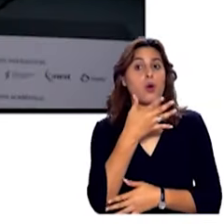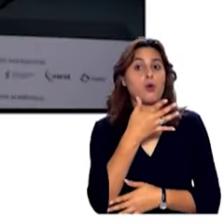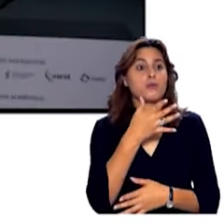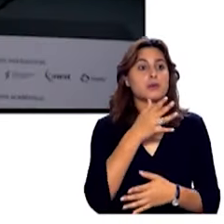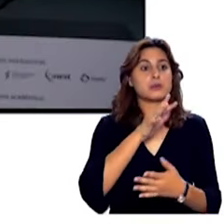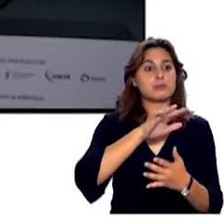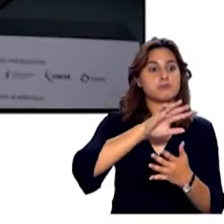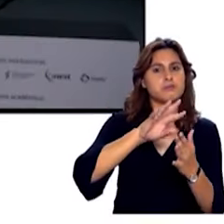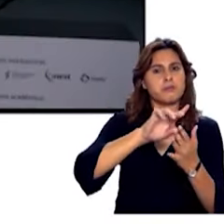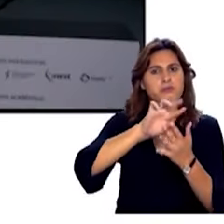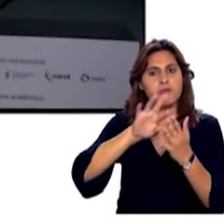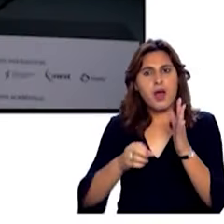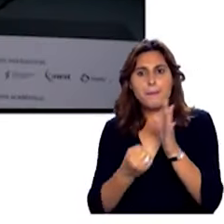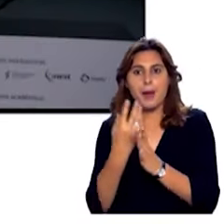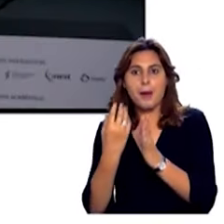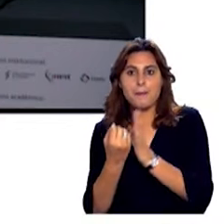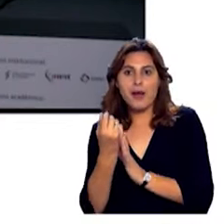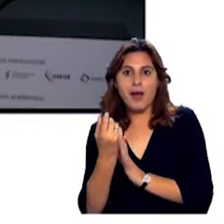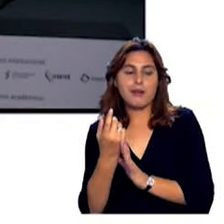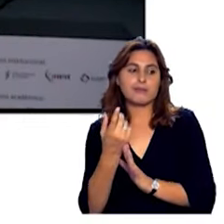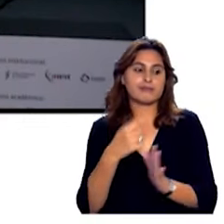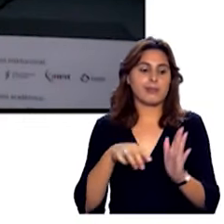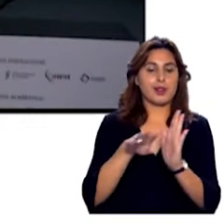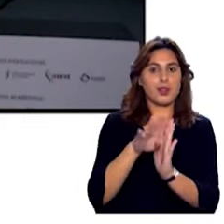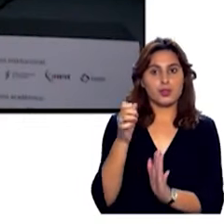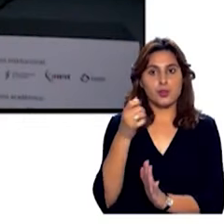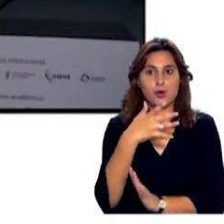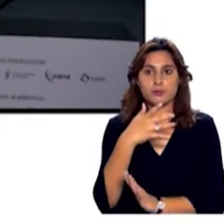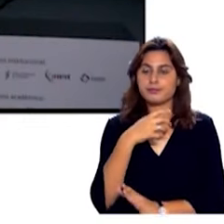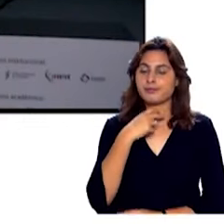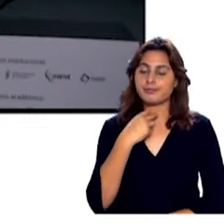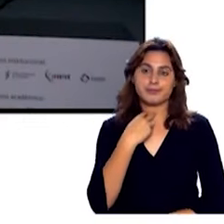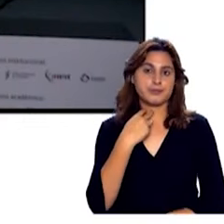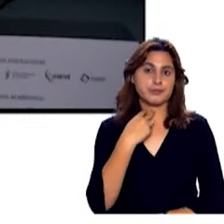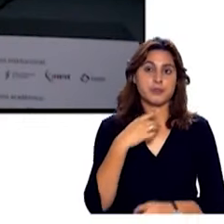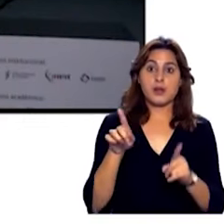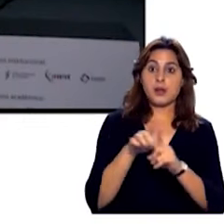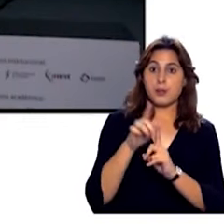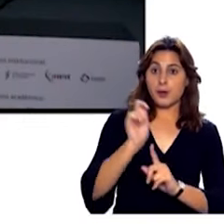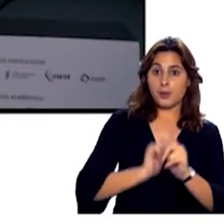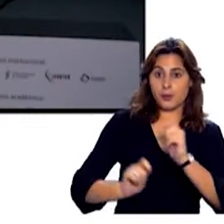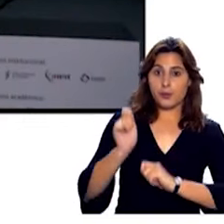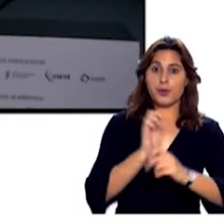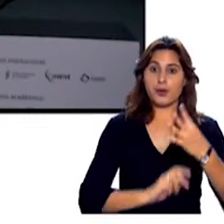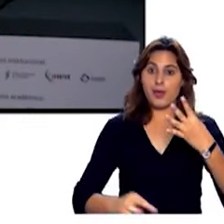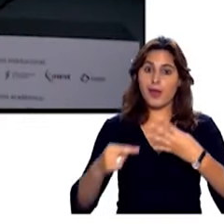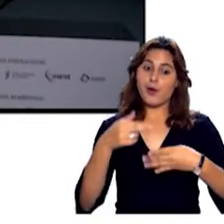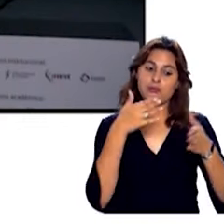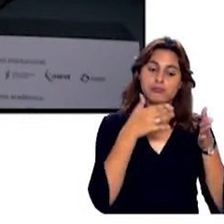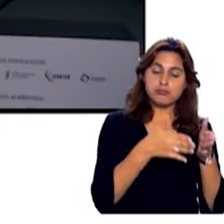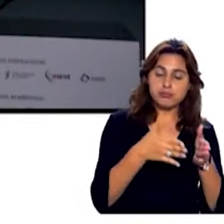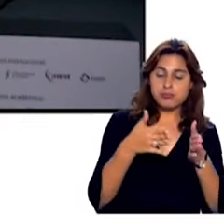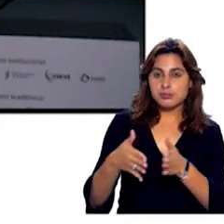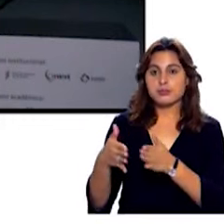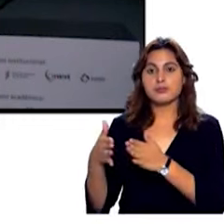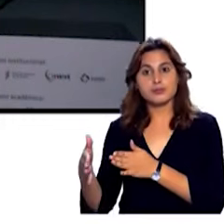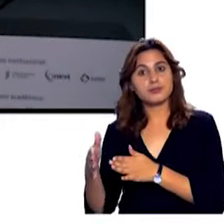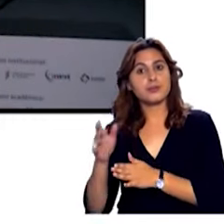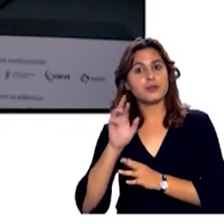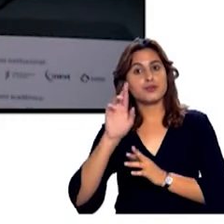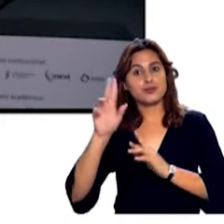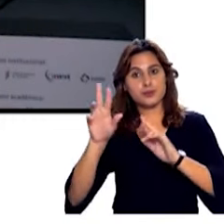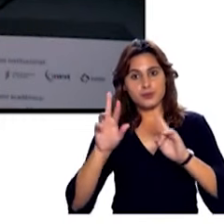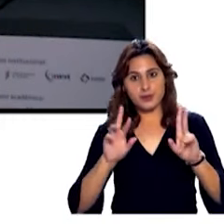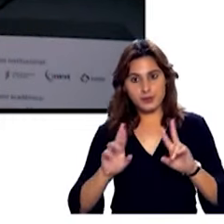está el control los recursos están organizados diferenciando entre delit grav Y vamos a decir